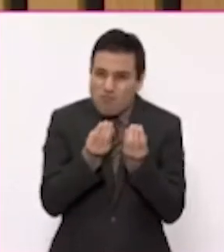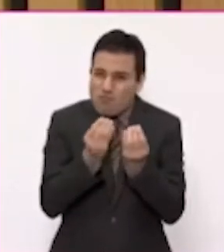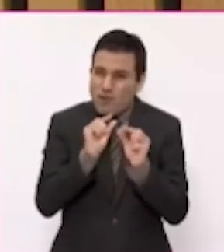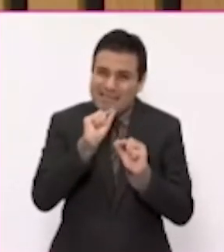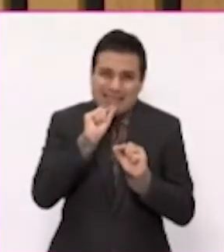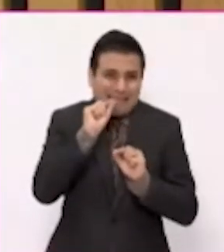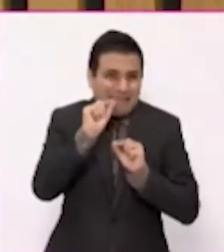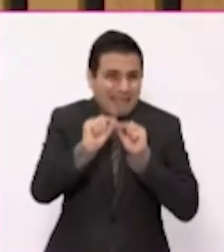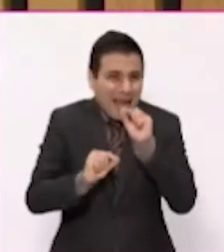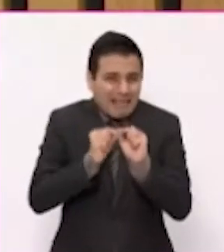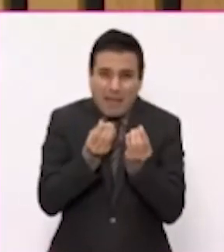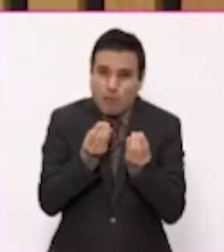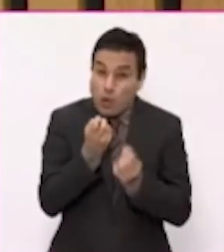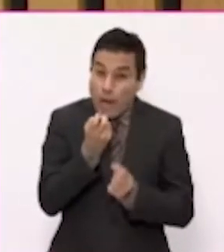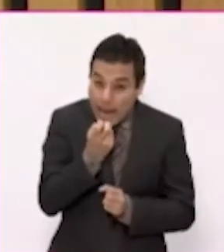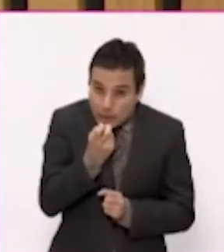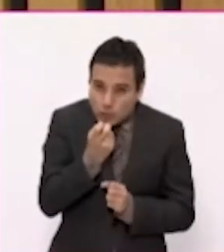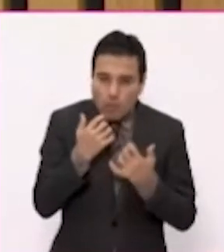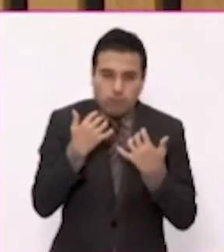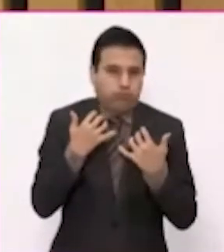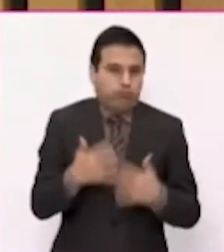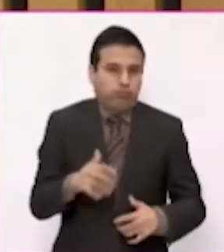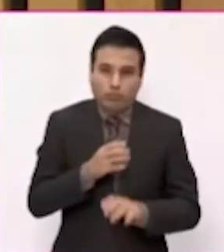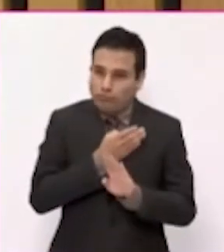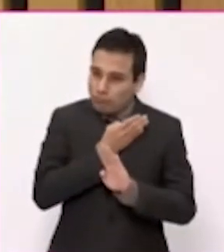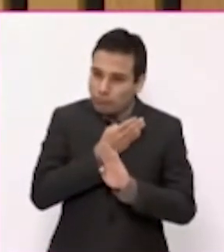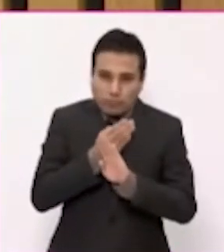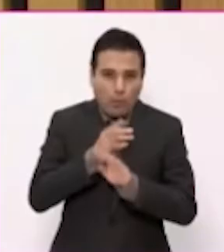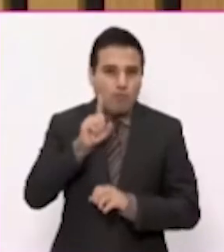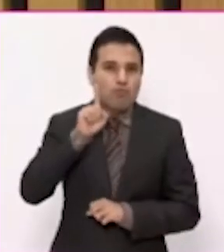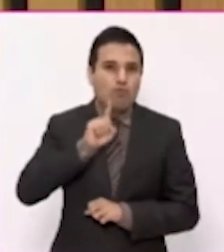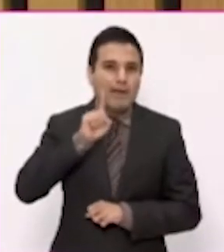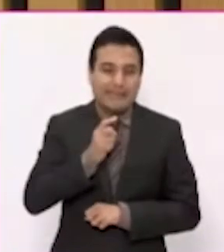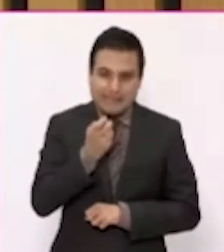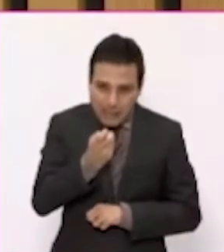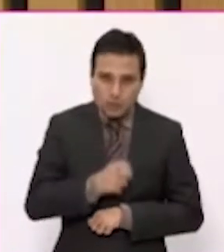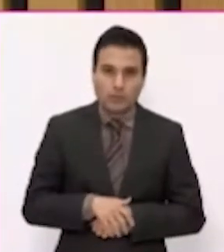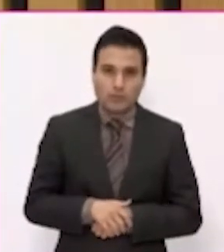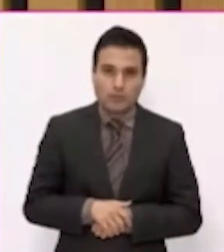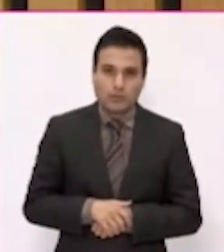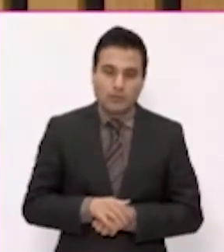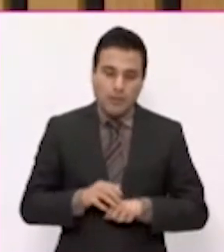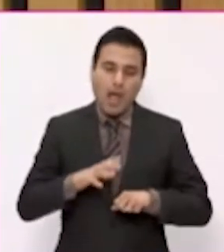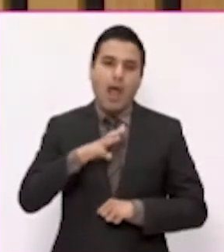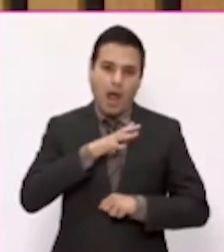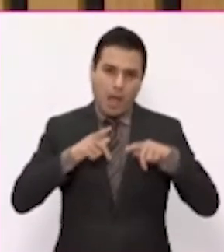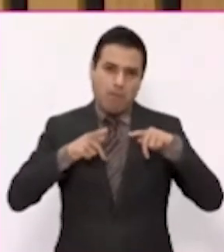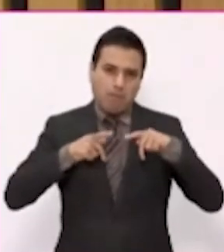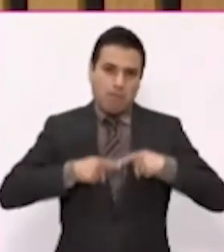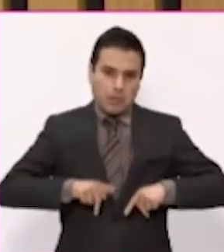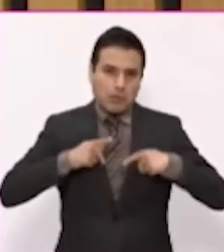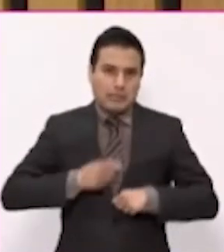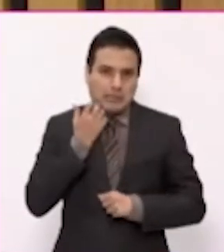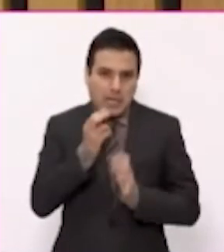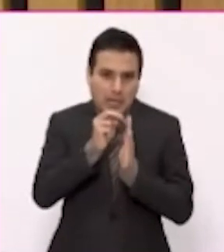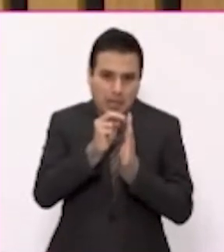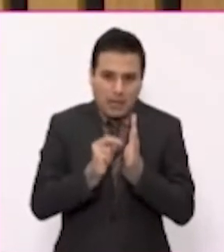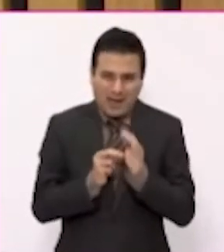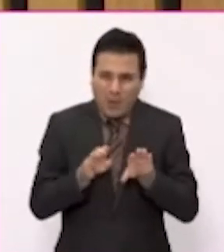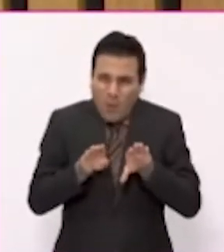no hay violencia más grande contra las mujeres que la prostitución. Hay quien quiere reglamentarla, esa es una forma de